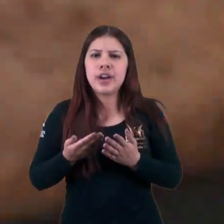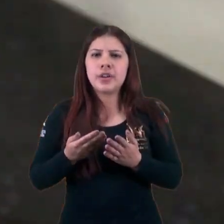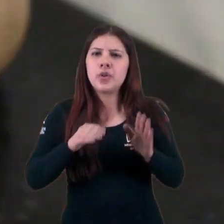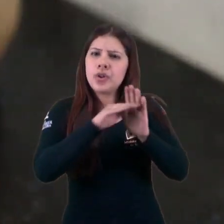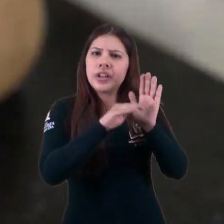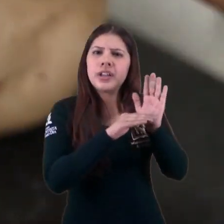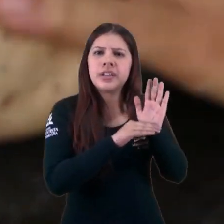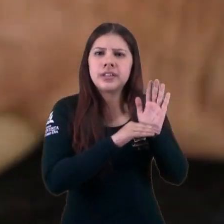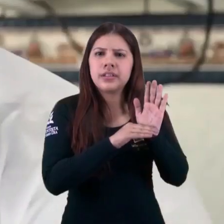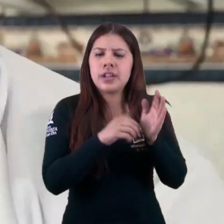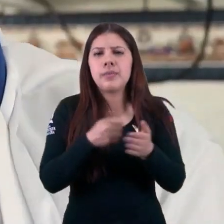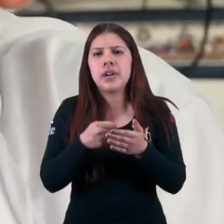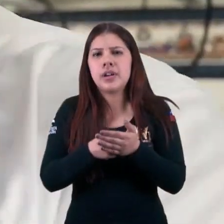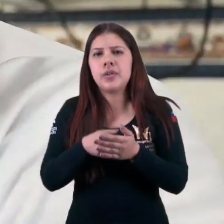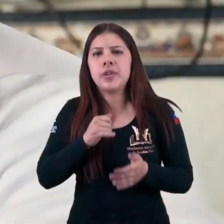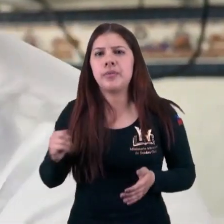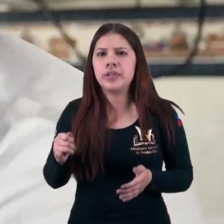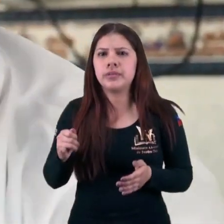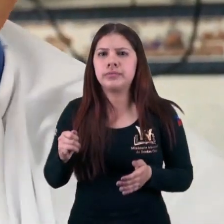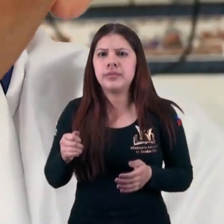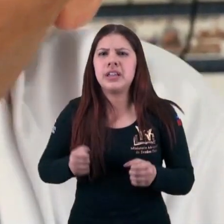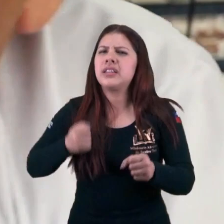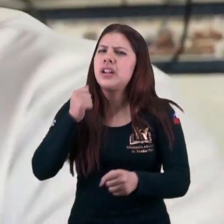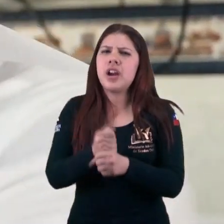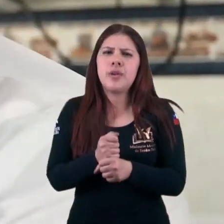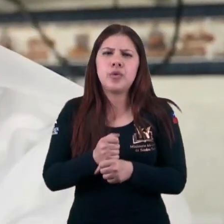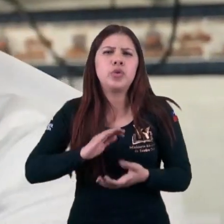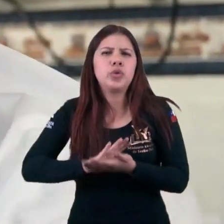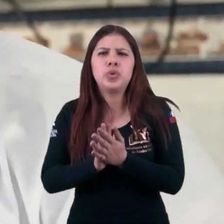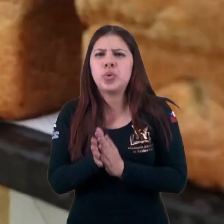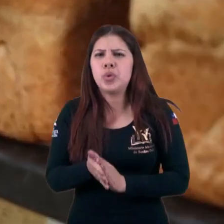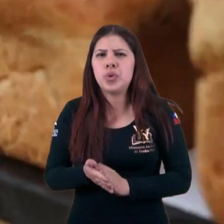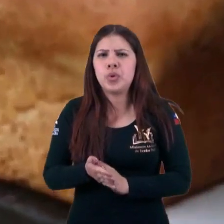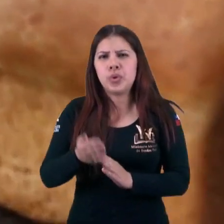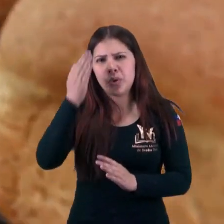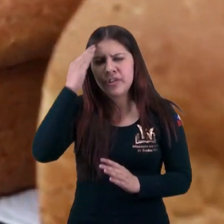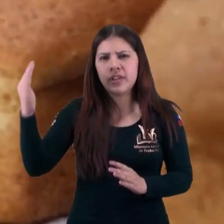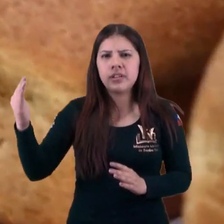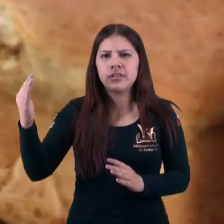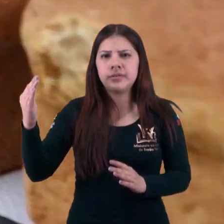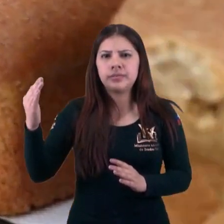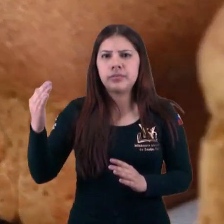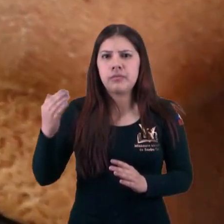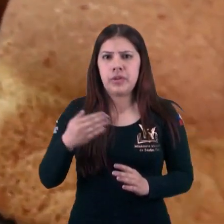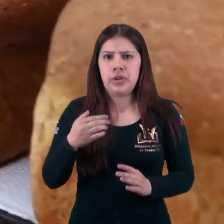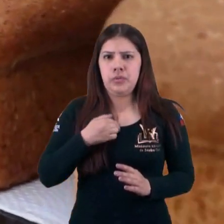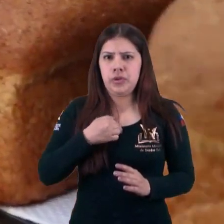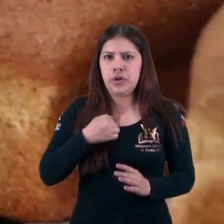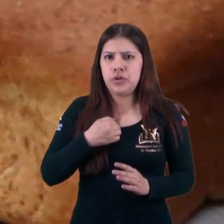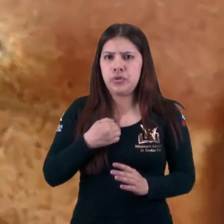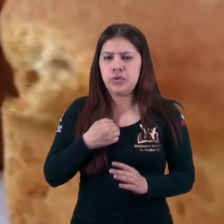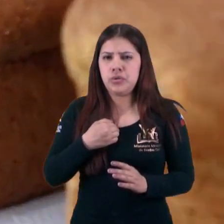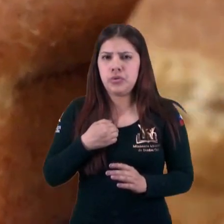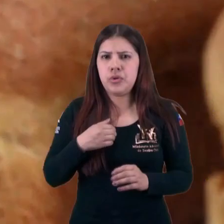Trabajamos 24 horas al día. Pasábamos toda la noche preparando la masa. Y mientras yo estaba en mi trabajo,